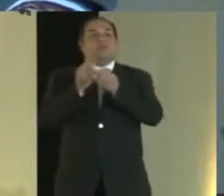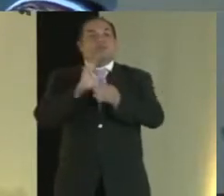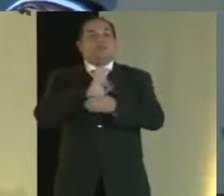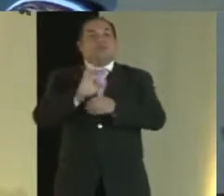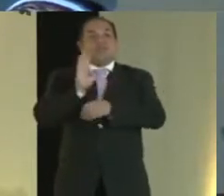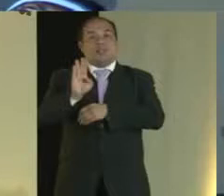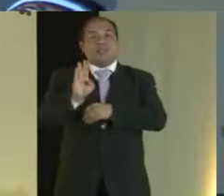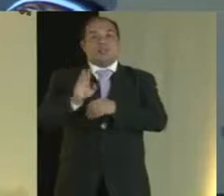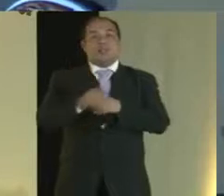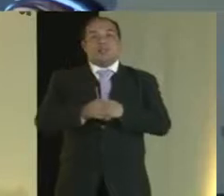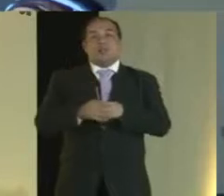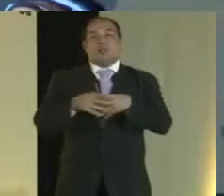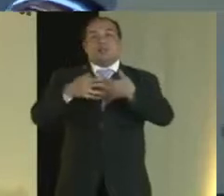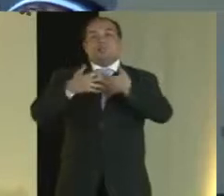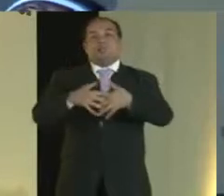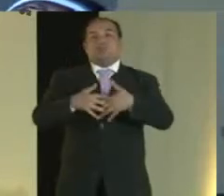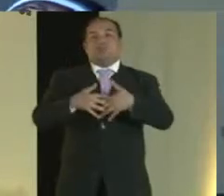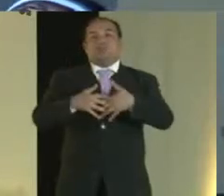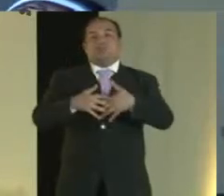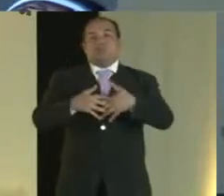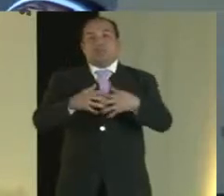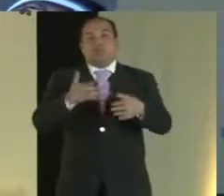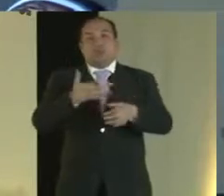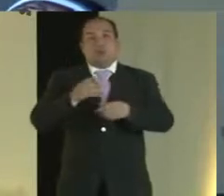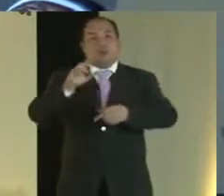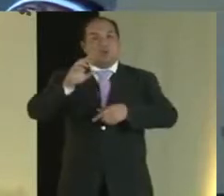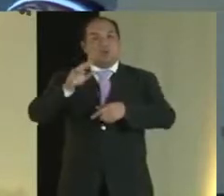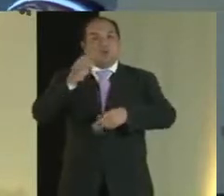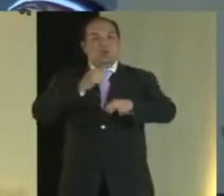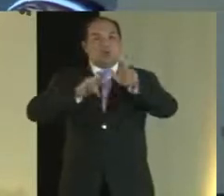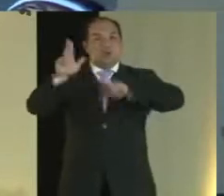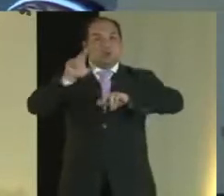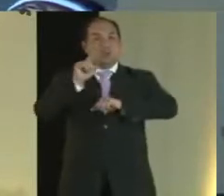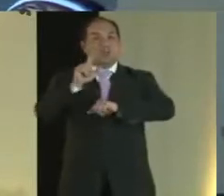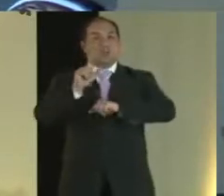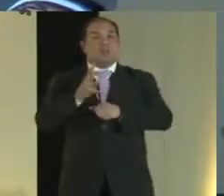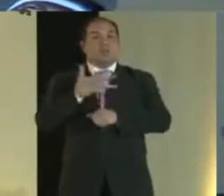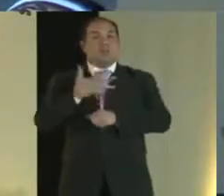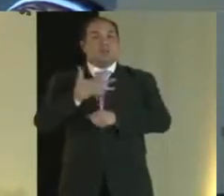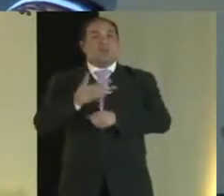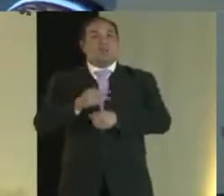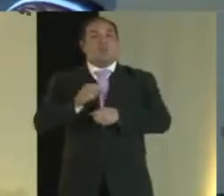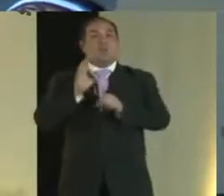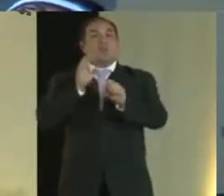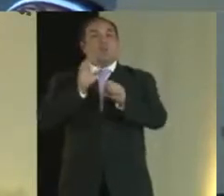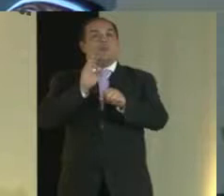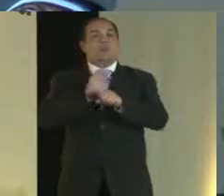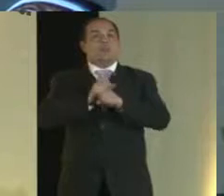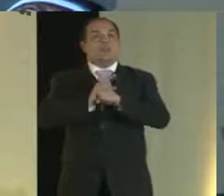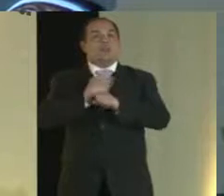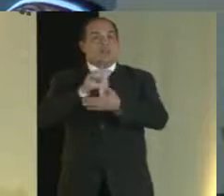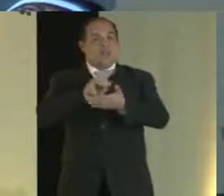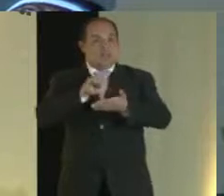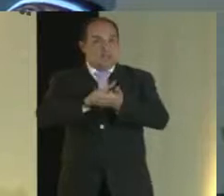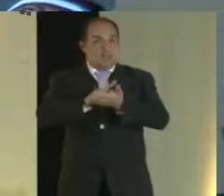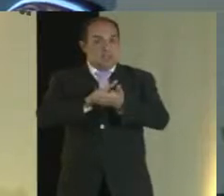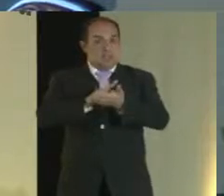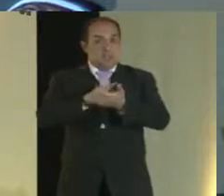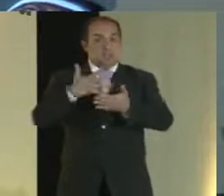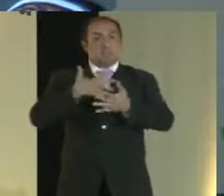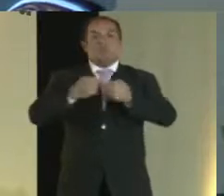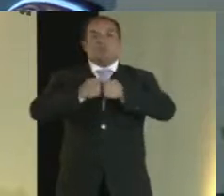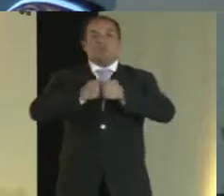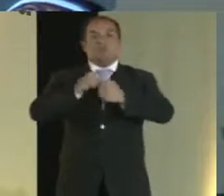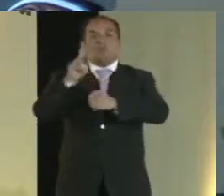detener la producción bajo la figura de la huelga y al amparo de la ley. Por ello, la frontera entre lo público